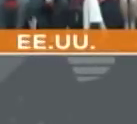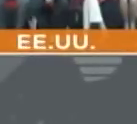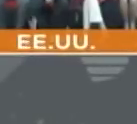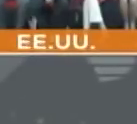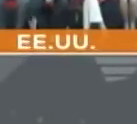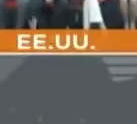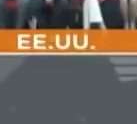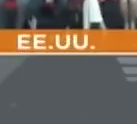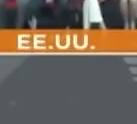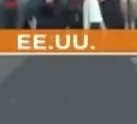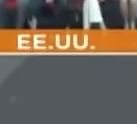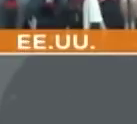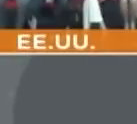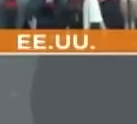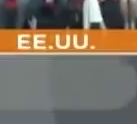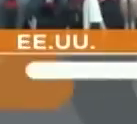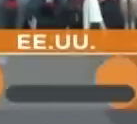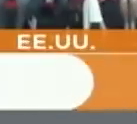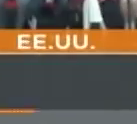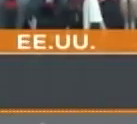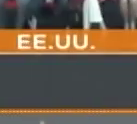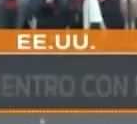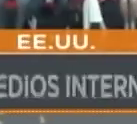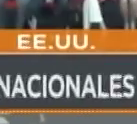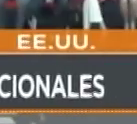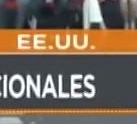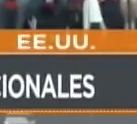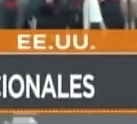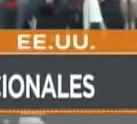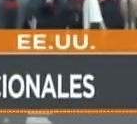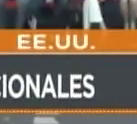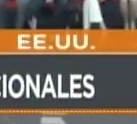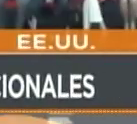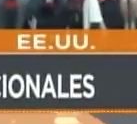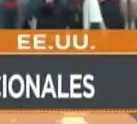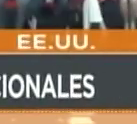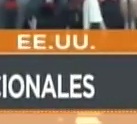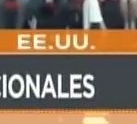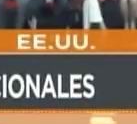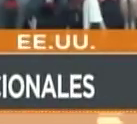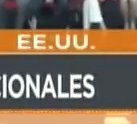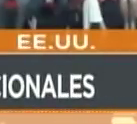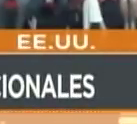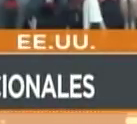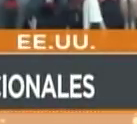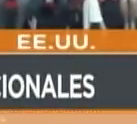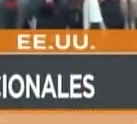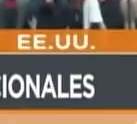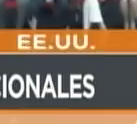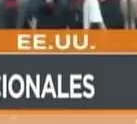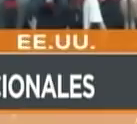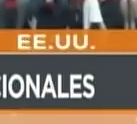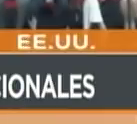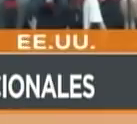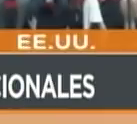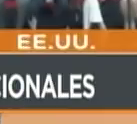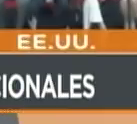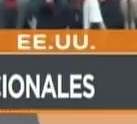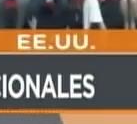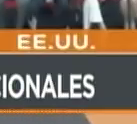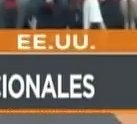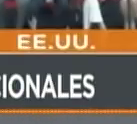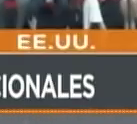concretar los planes para la diversificación económica y el relacionamiento con países que ya son